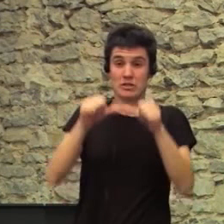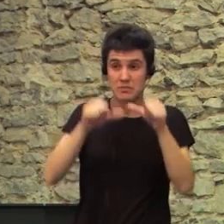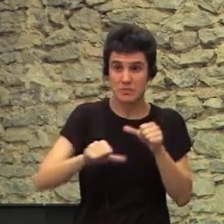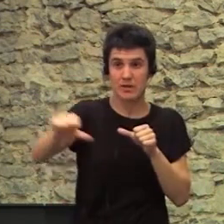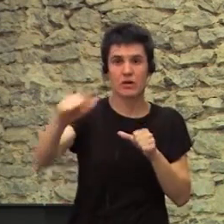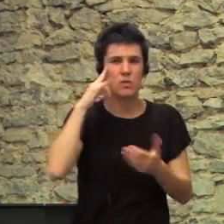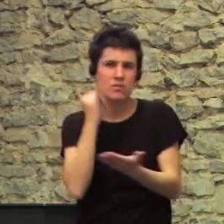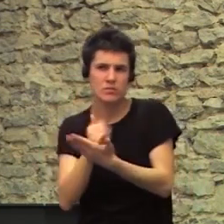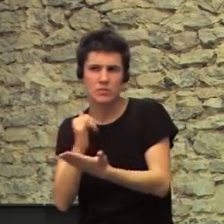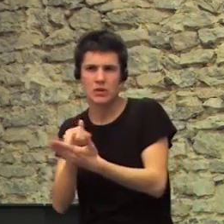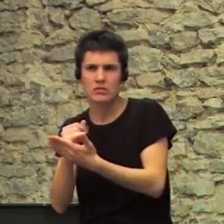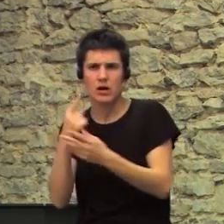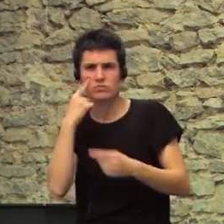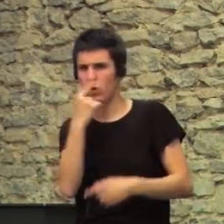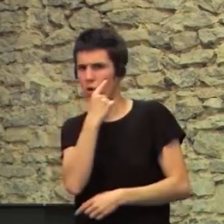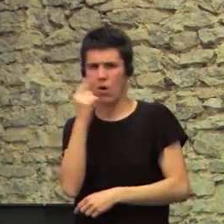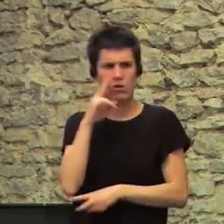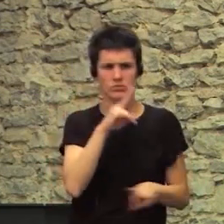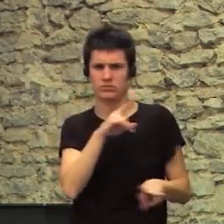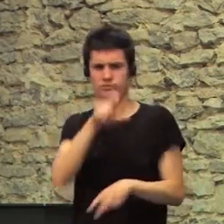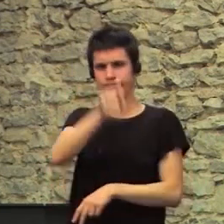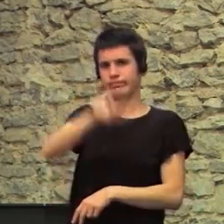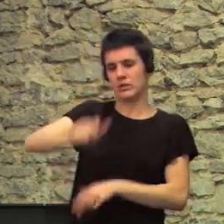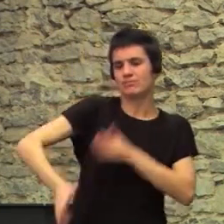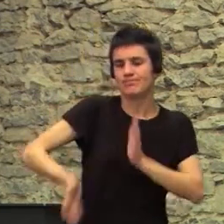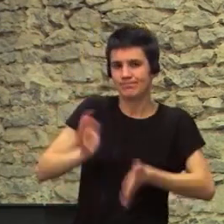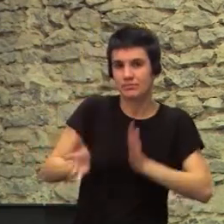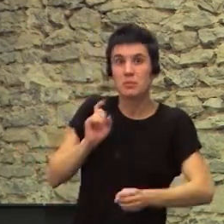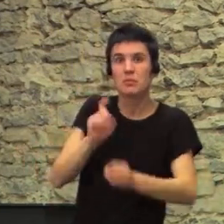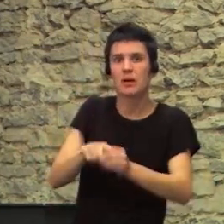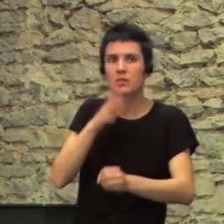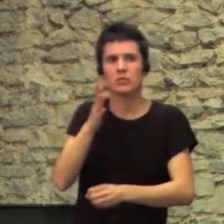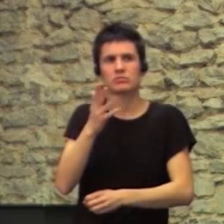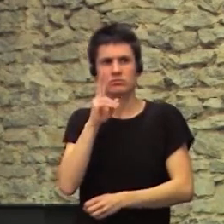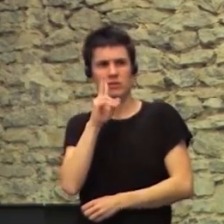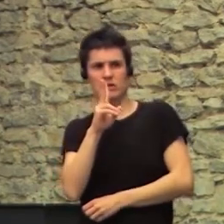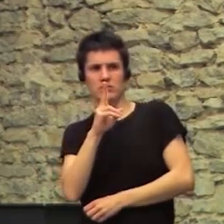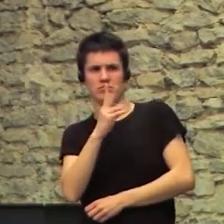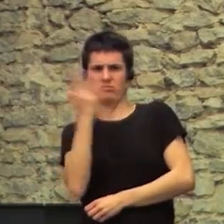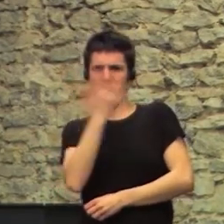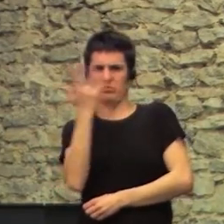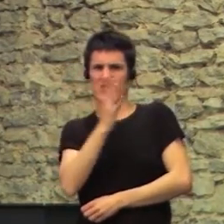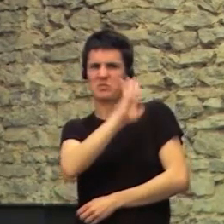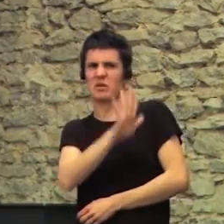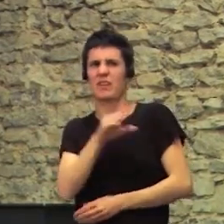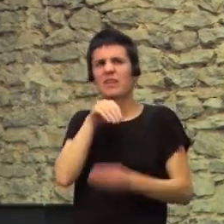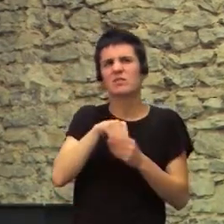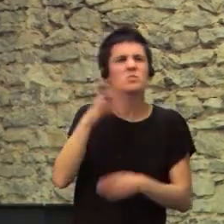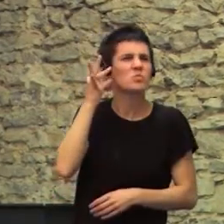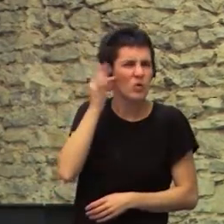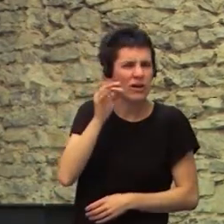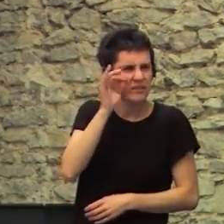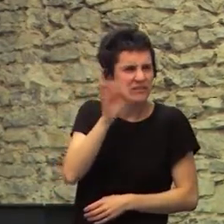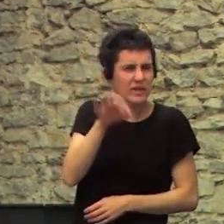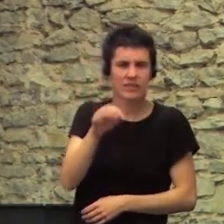inspecciones visuales a las atletas que eran sospechosas de no ser mujeres, pues todo